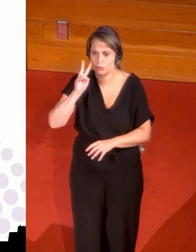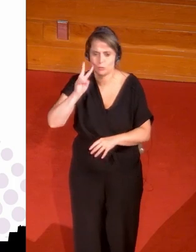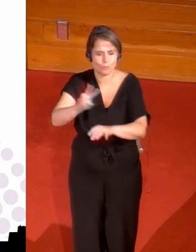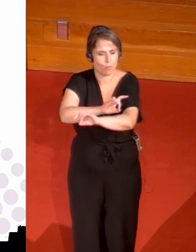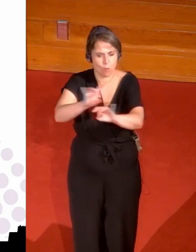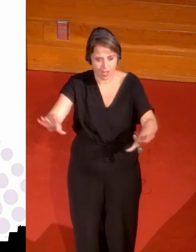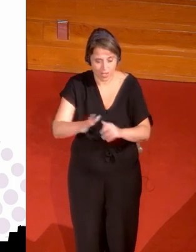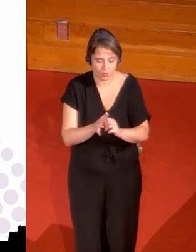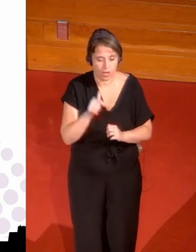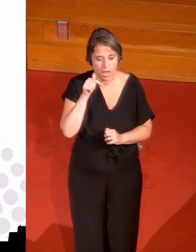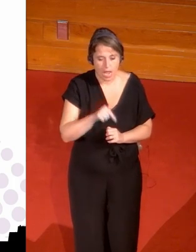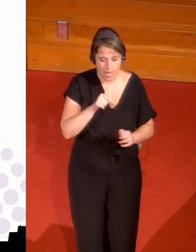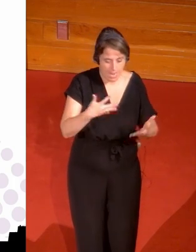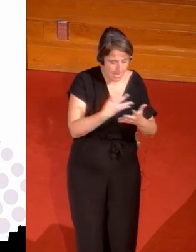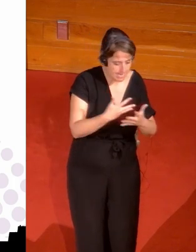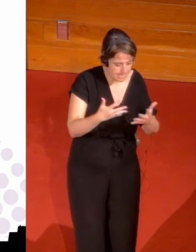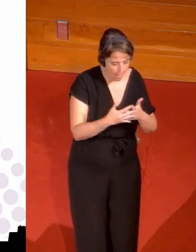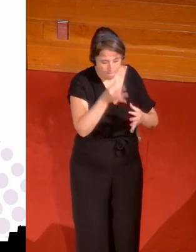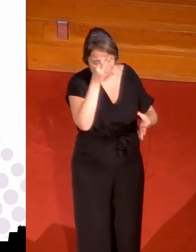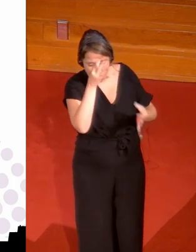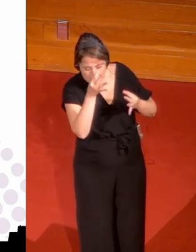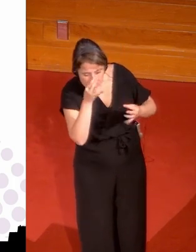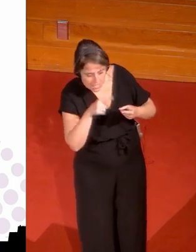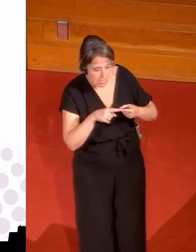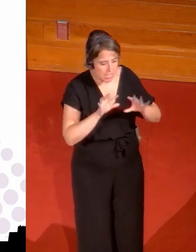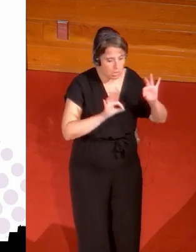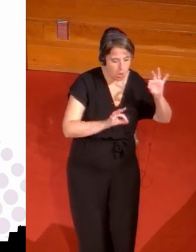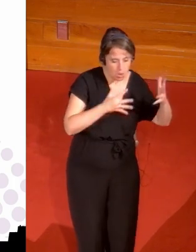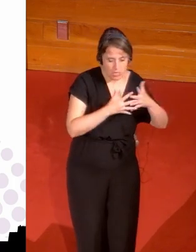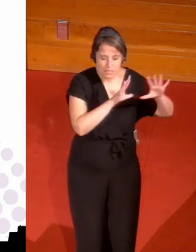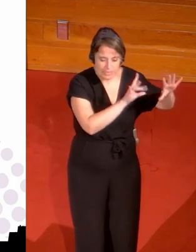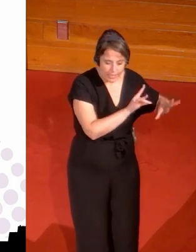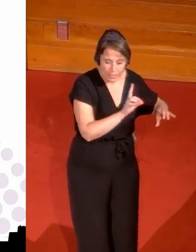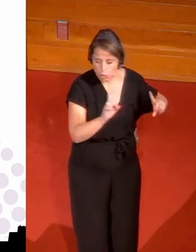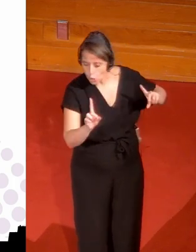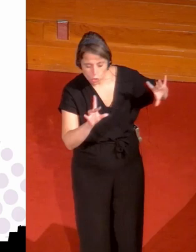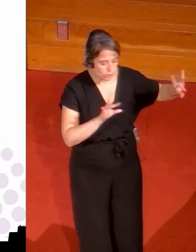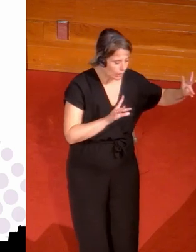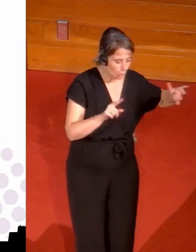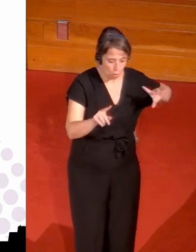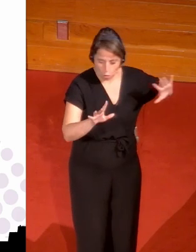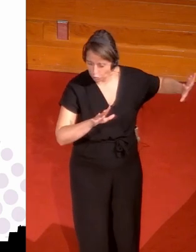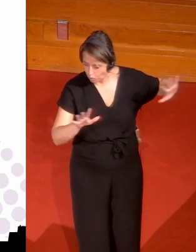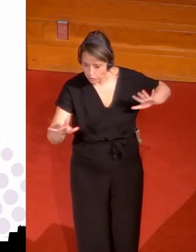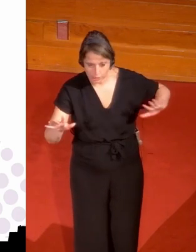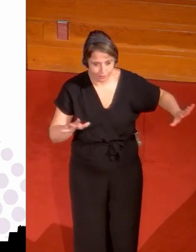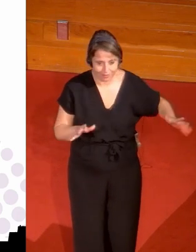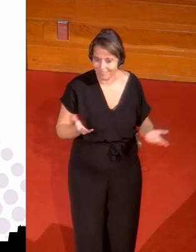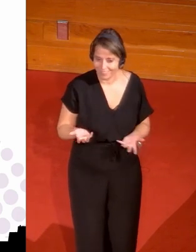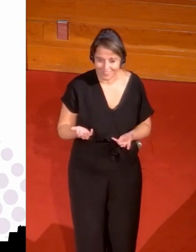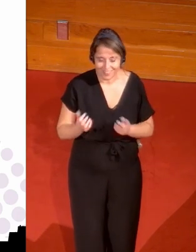claramente y aquí está todo lleno de matices de no sé qué Porque sí pero no sí pero no sí pero no y que